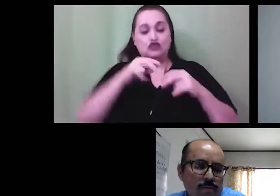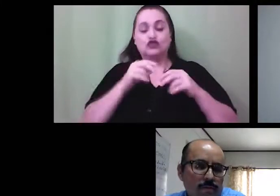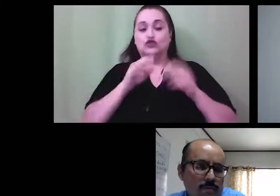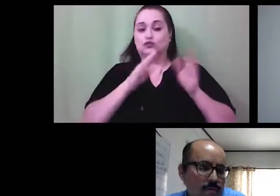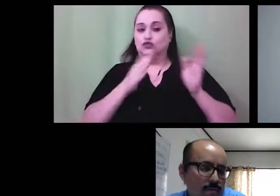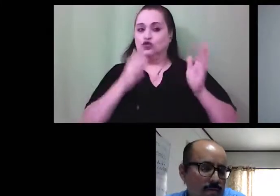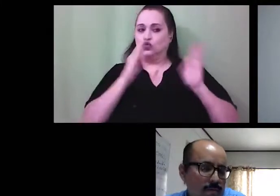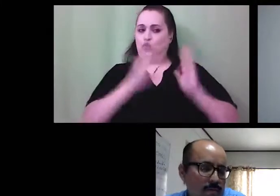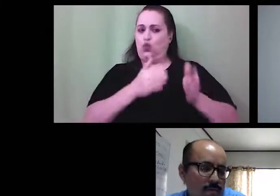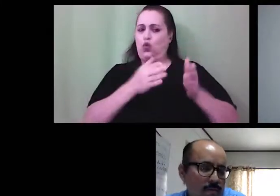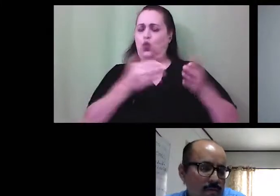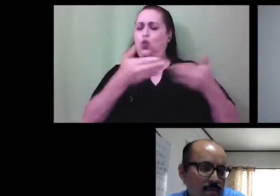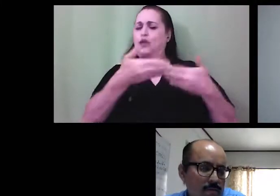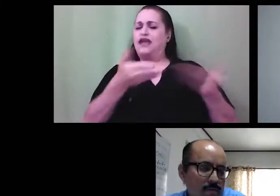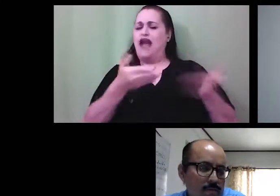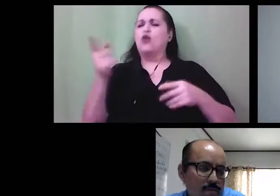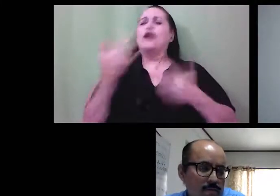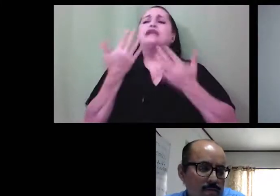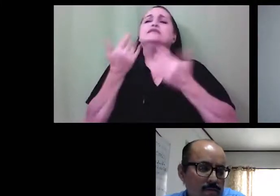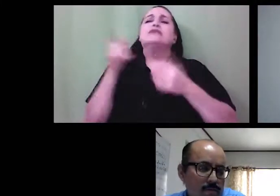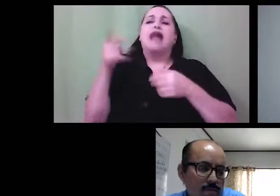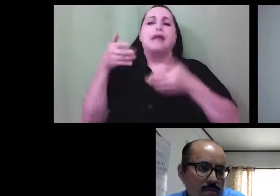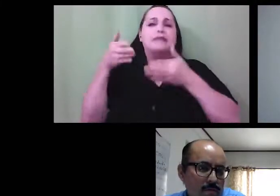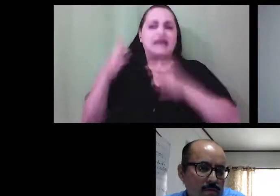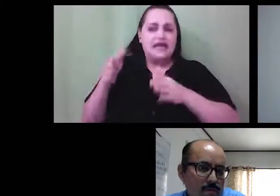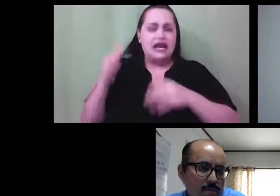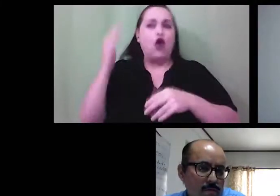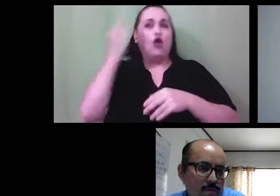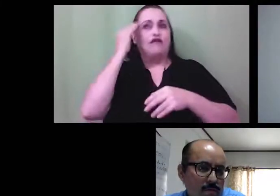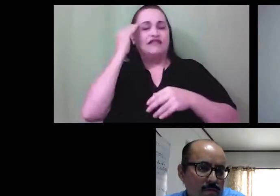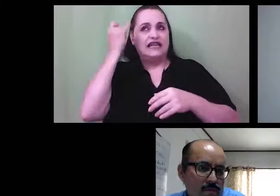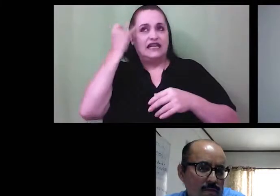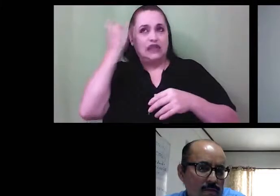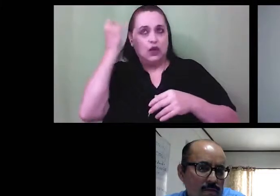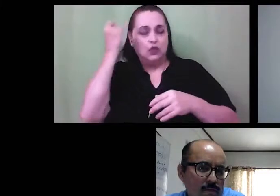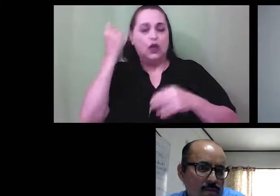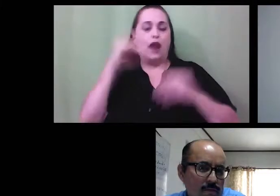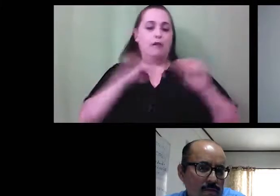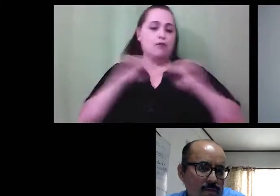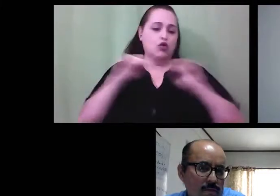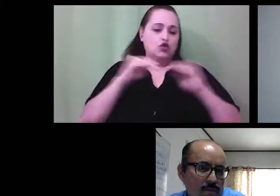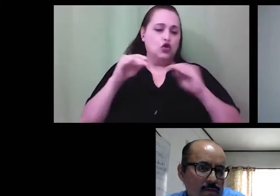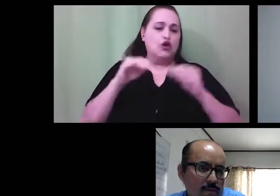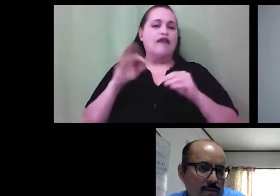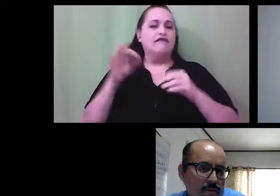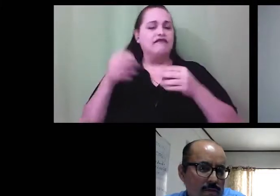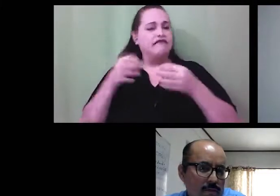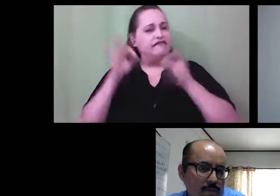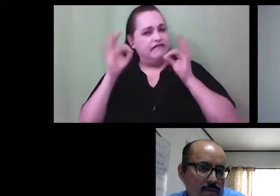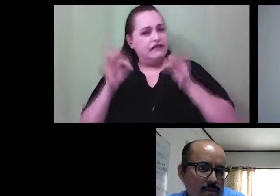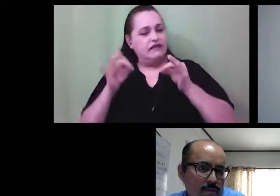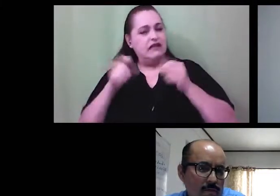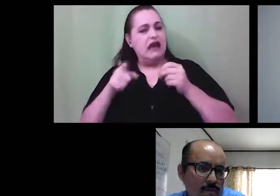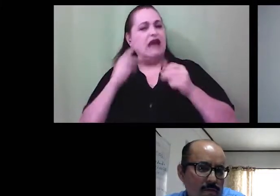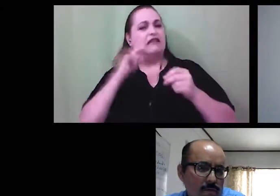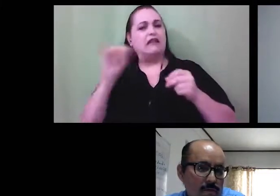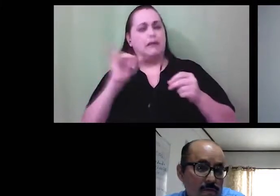bien. ¿Qué esperar con Carlos? Coeficiente intelectual, motora fina, y